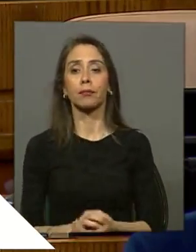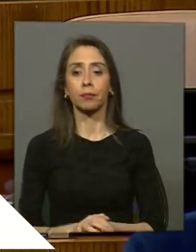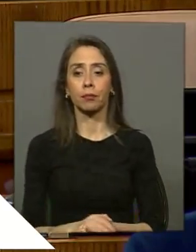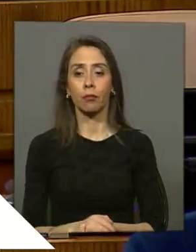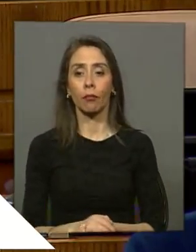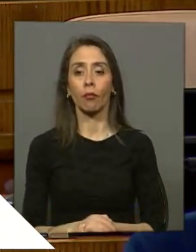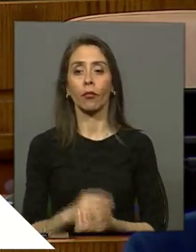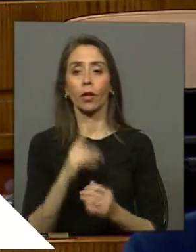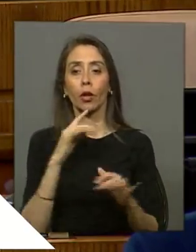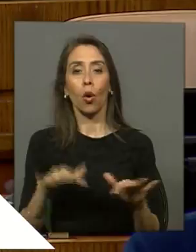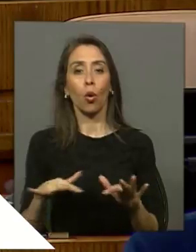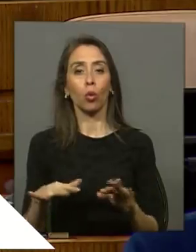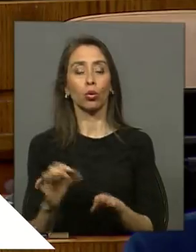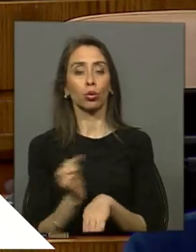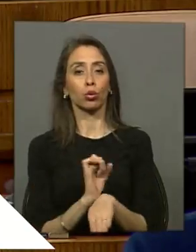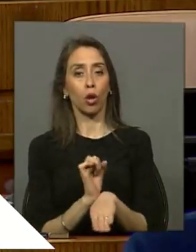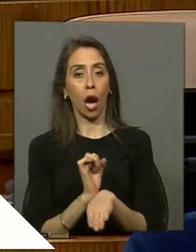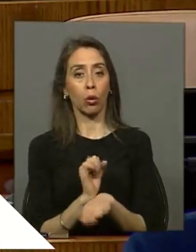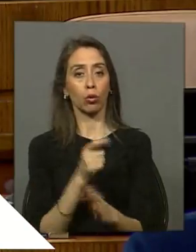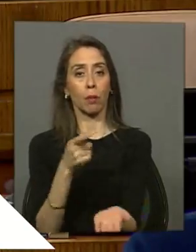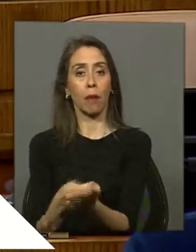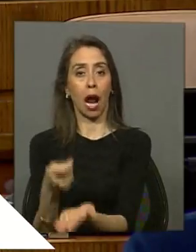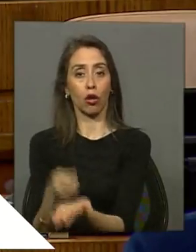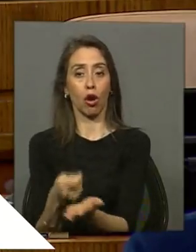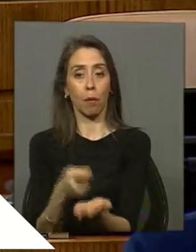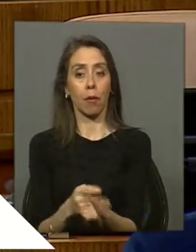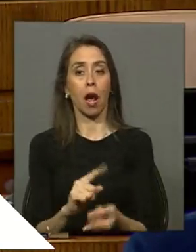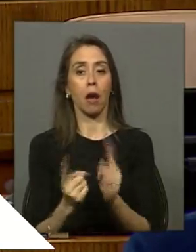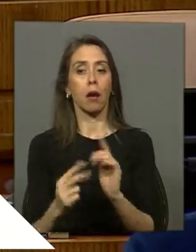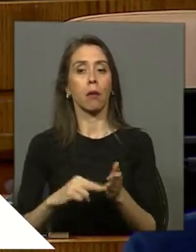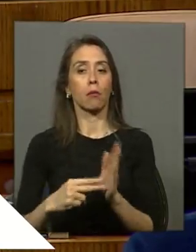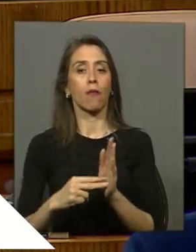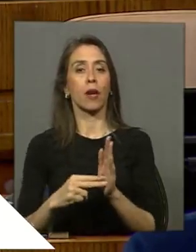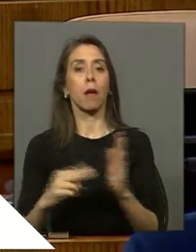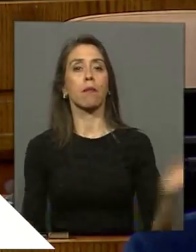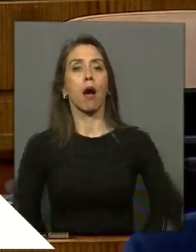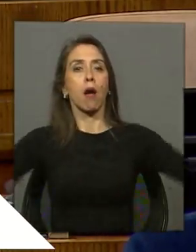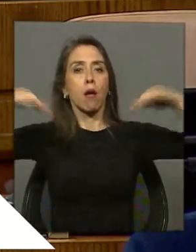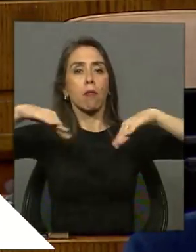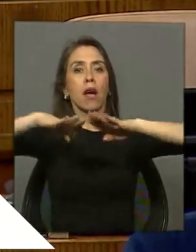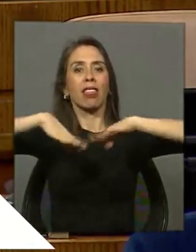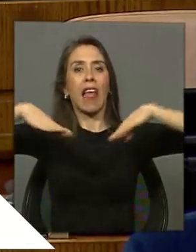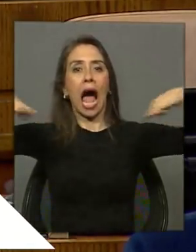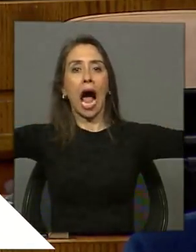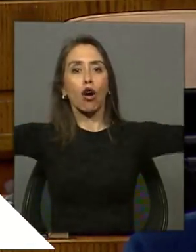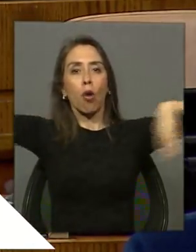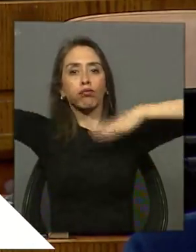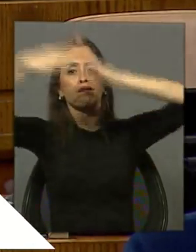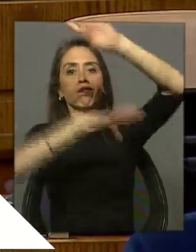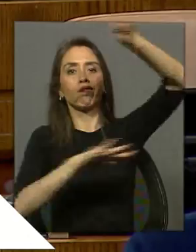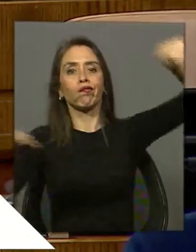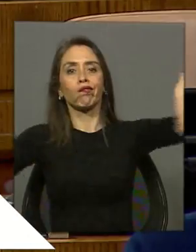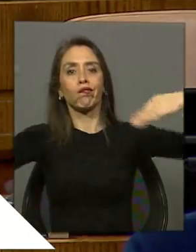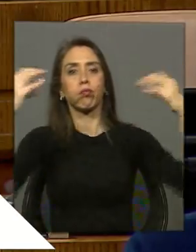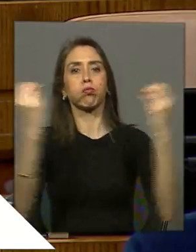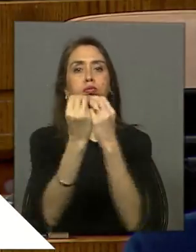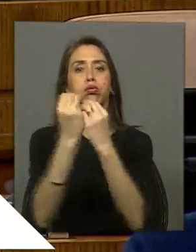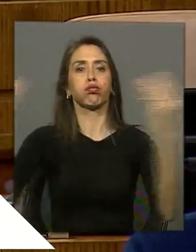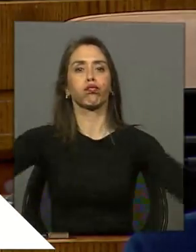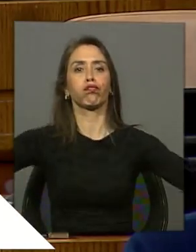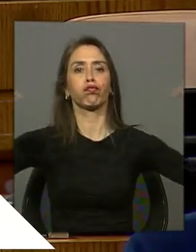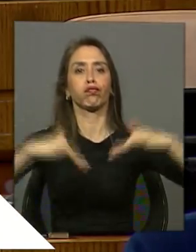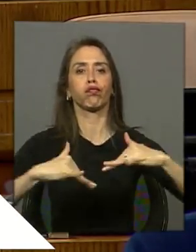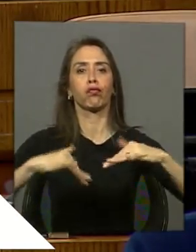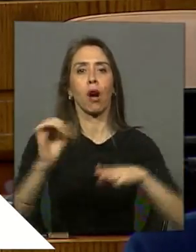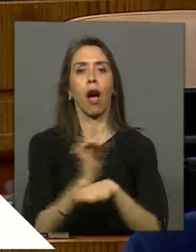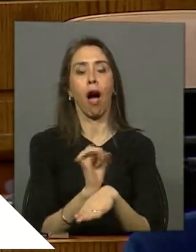el uso de vehículos para la compra también genera un problema con gestión que es un problema de transporte bastante serio por lo tanto yo estoy